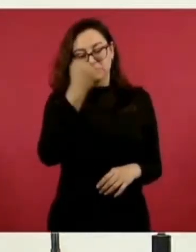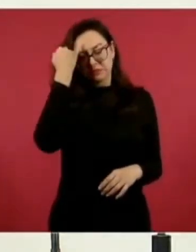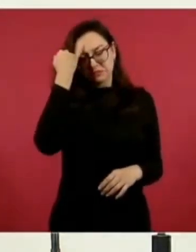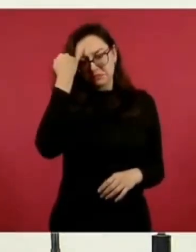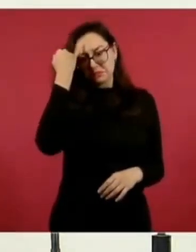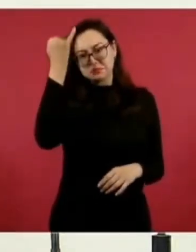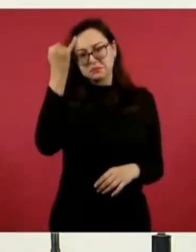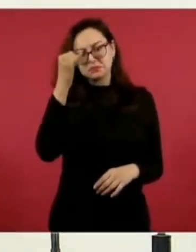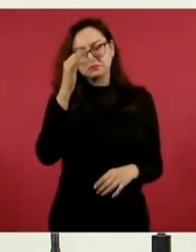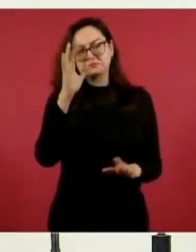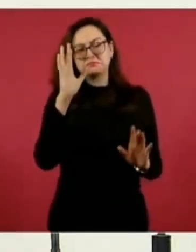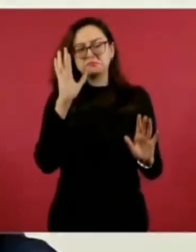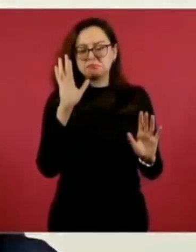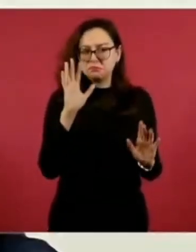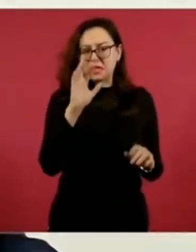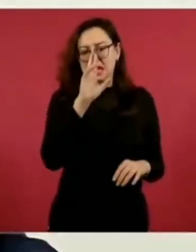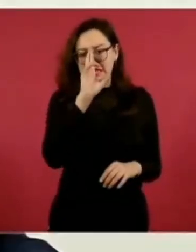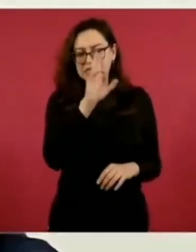pero no comparto,